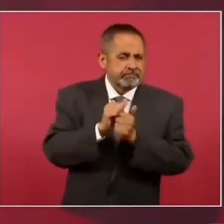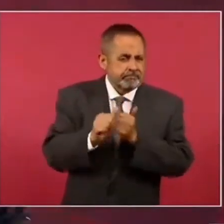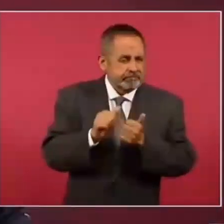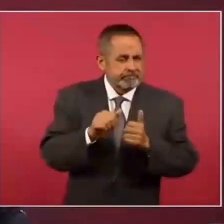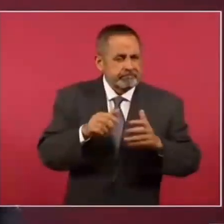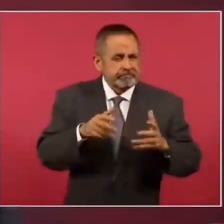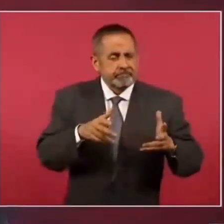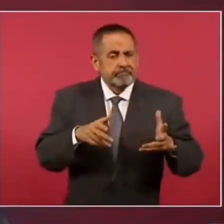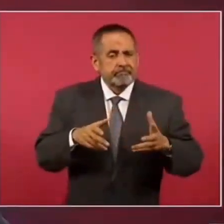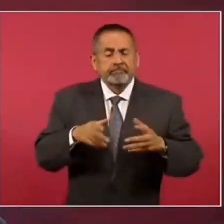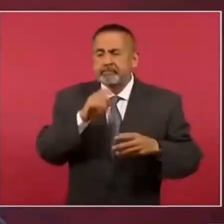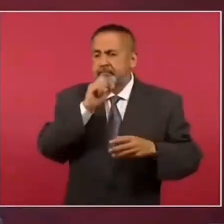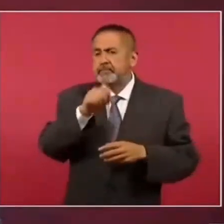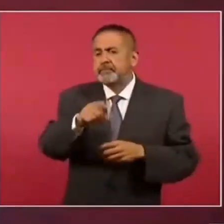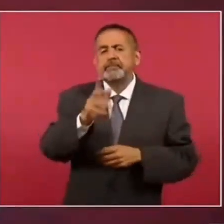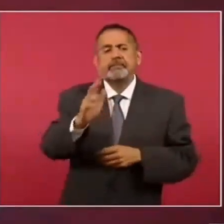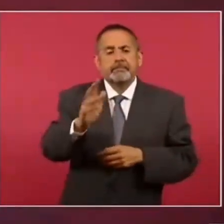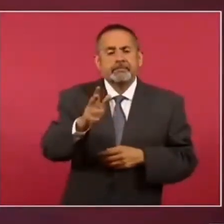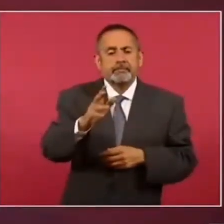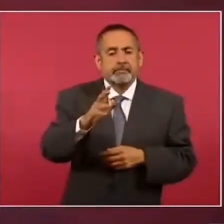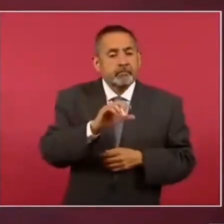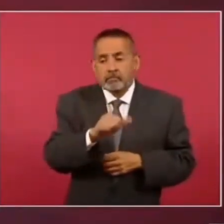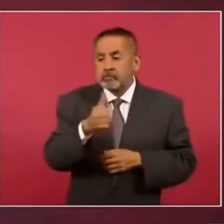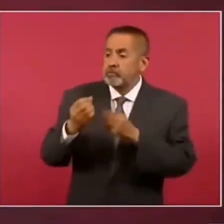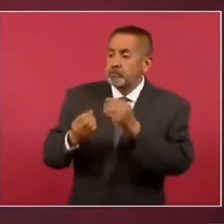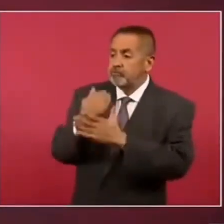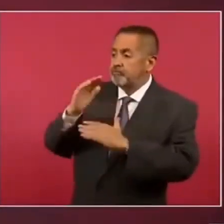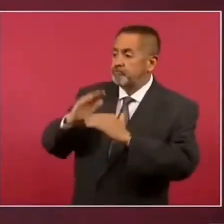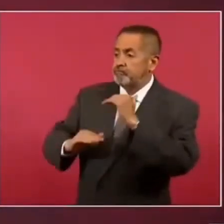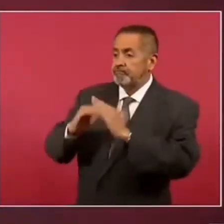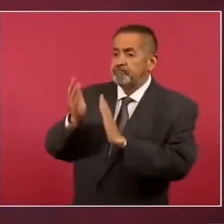ya construimos otra refinería,